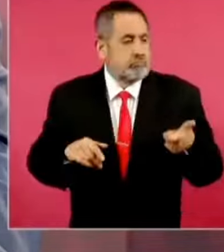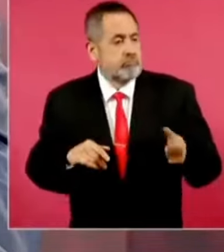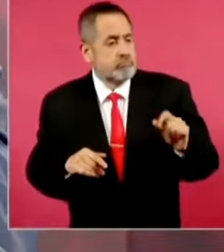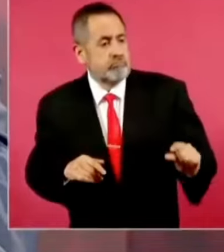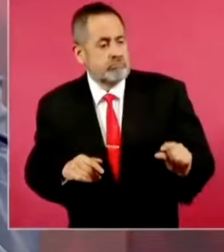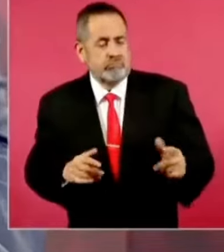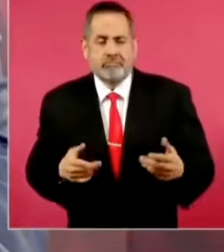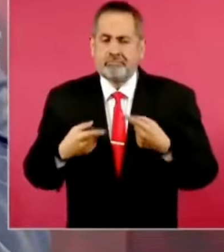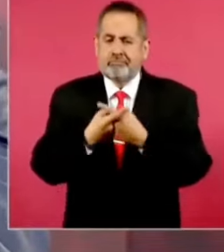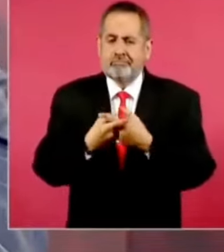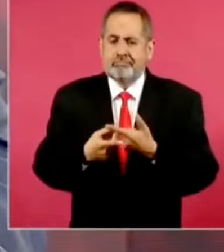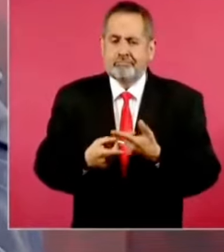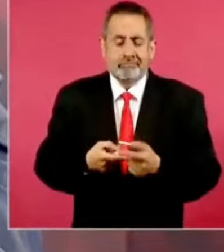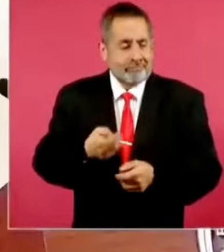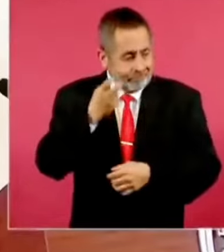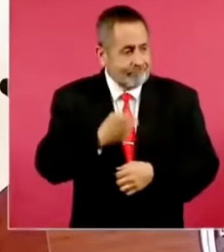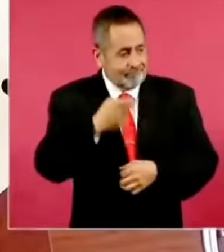Eso es lo que hizo